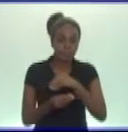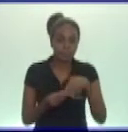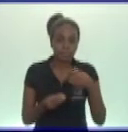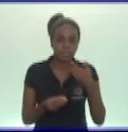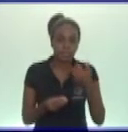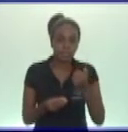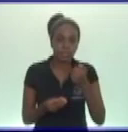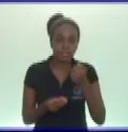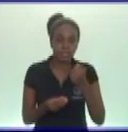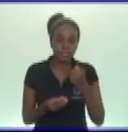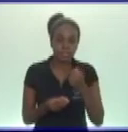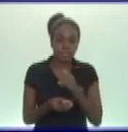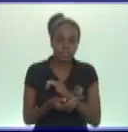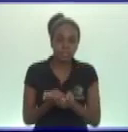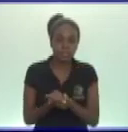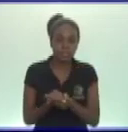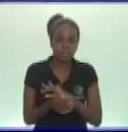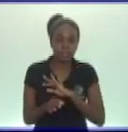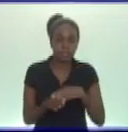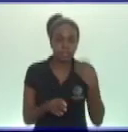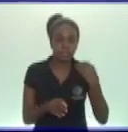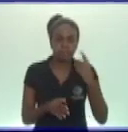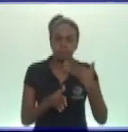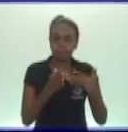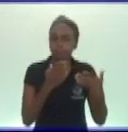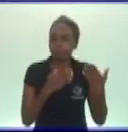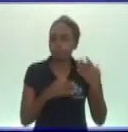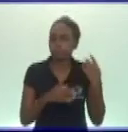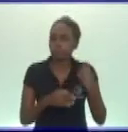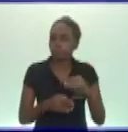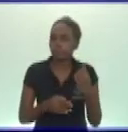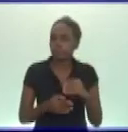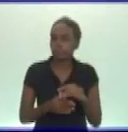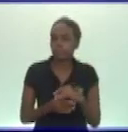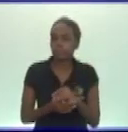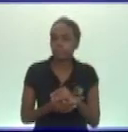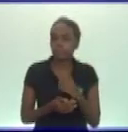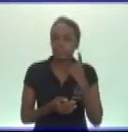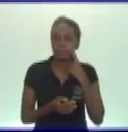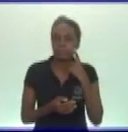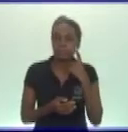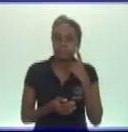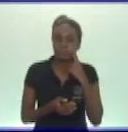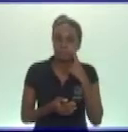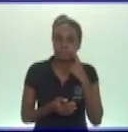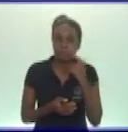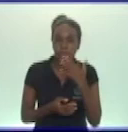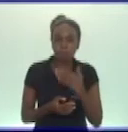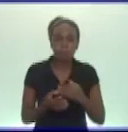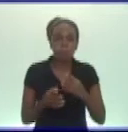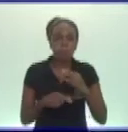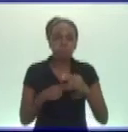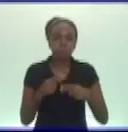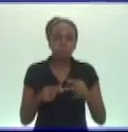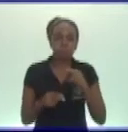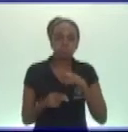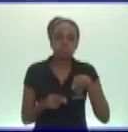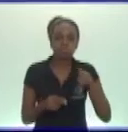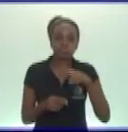Ya hicimos un ejercicio donde pudieron ver esta manera de presentarles este